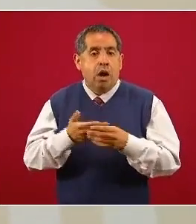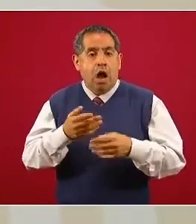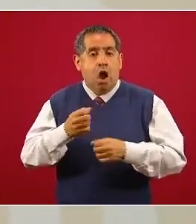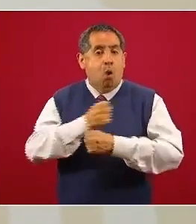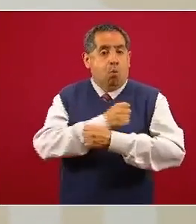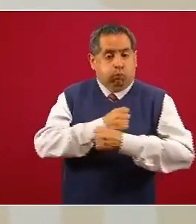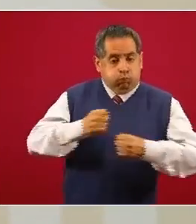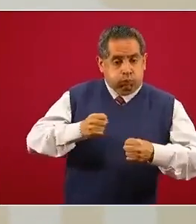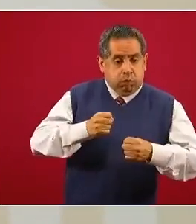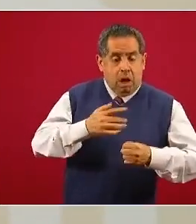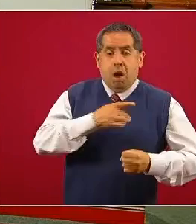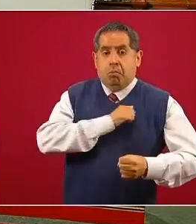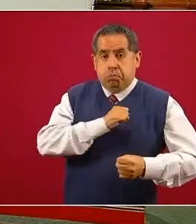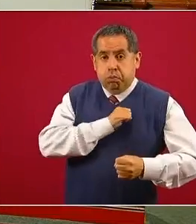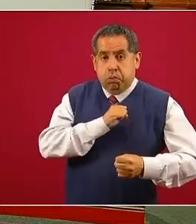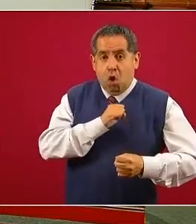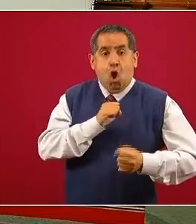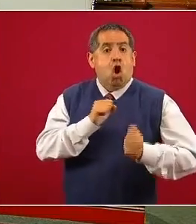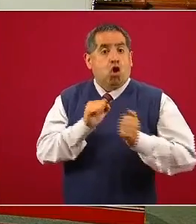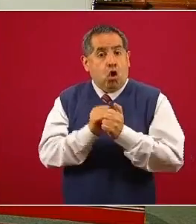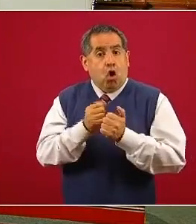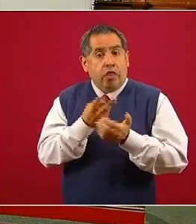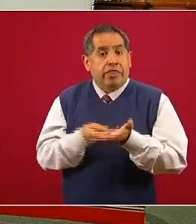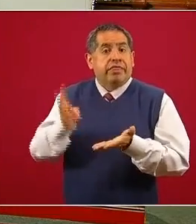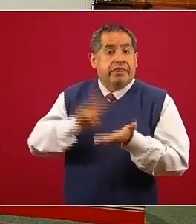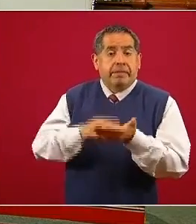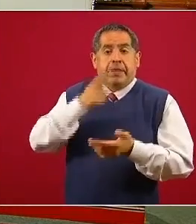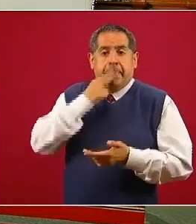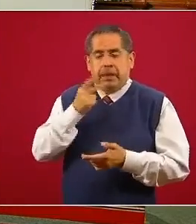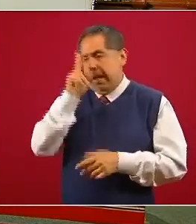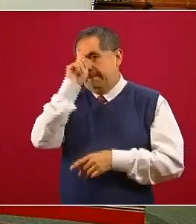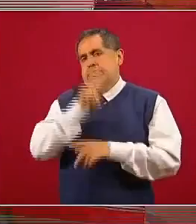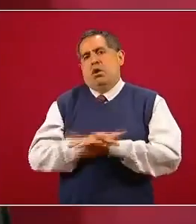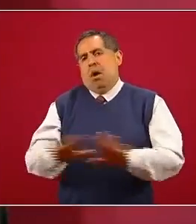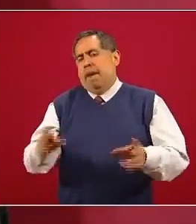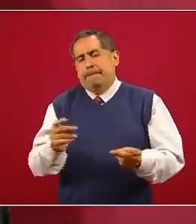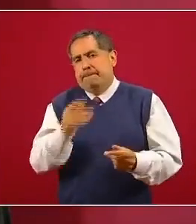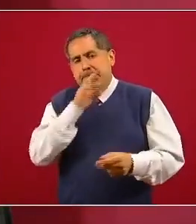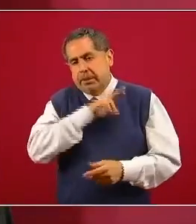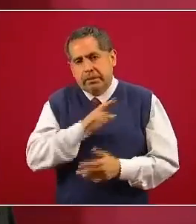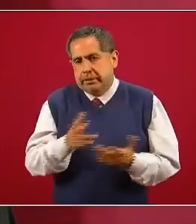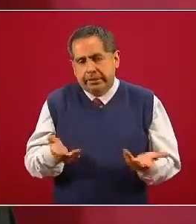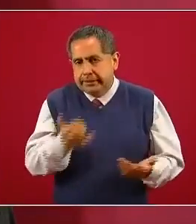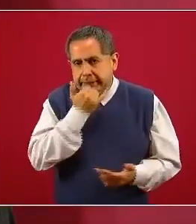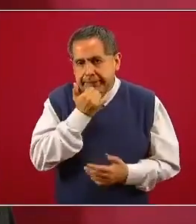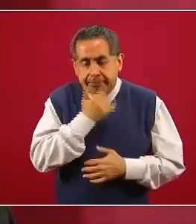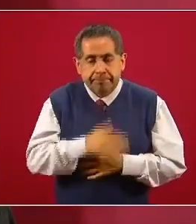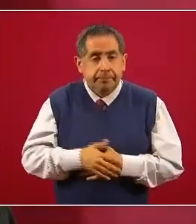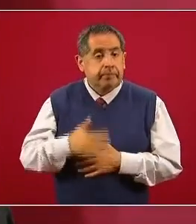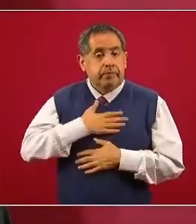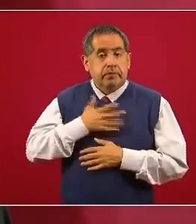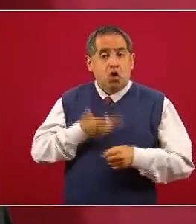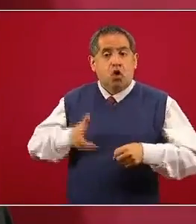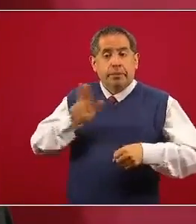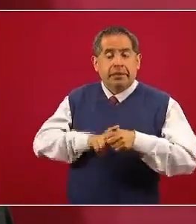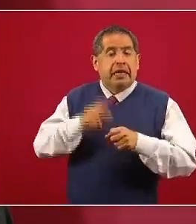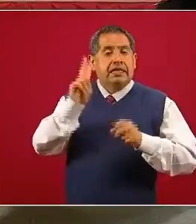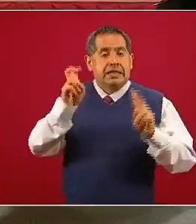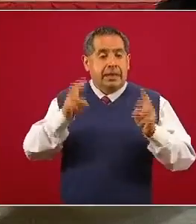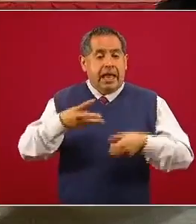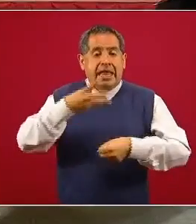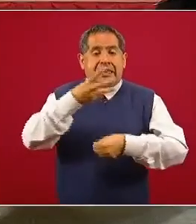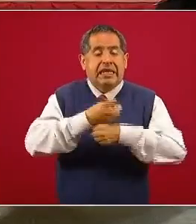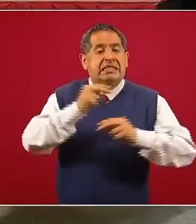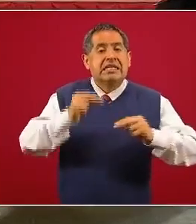obesos, hipertensos y diabéticos. Entonces, esto tiene mucho que ver. Ahora, repito, mi hospital es un hospital de tercer nivel